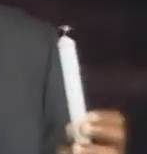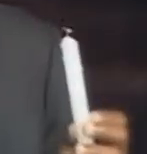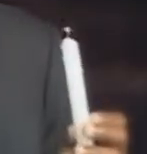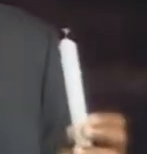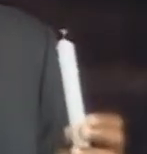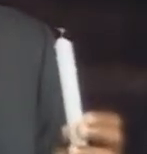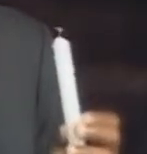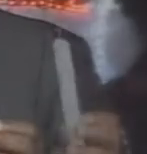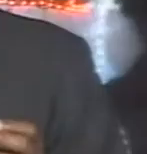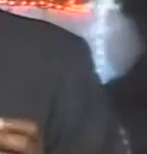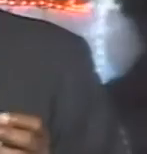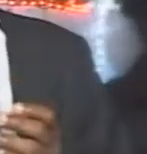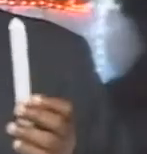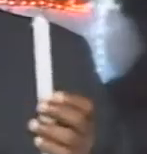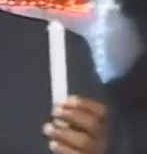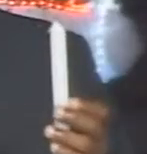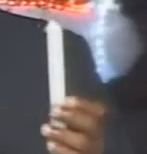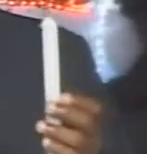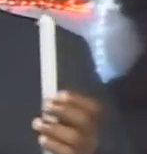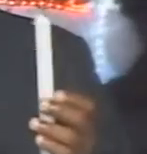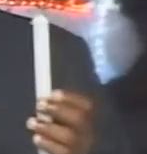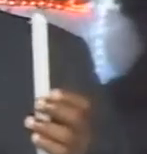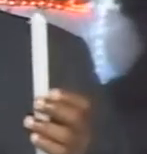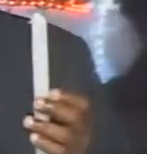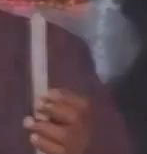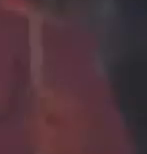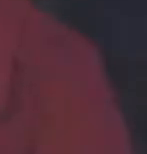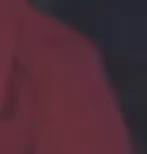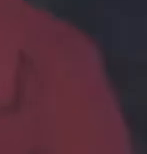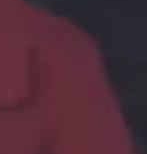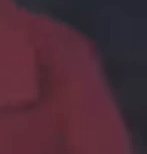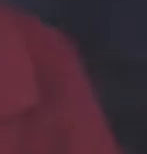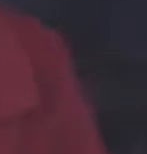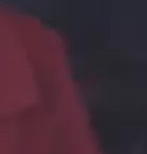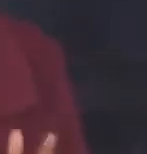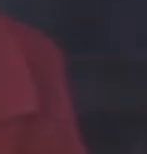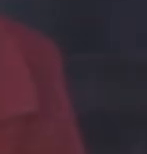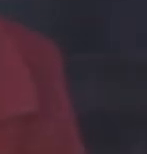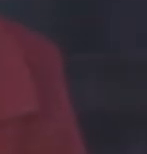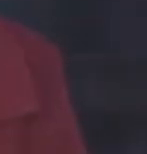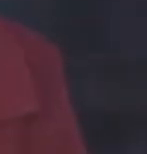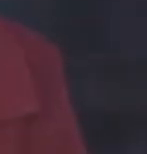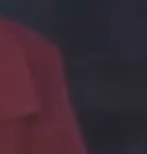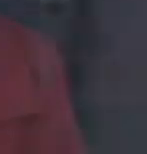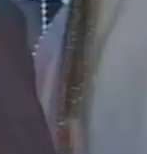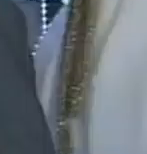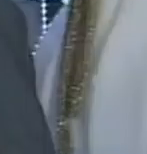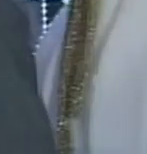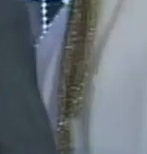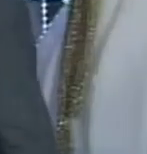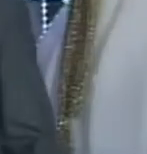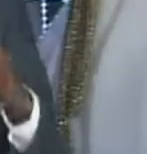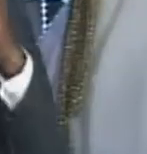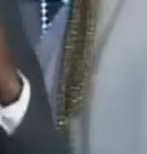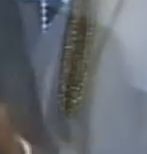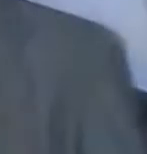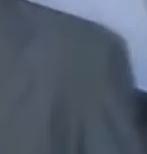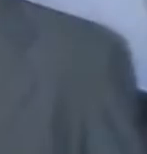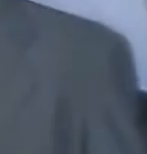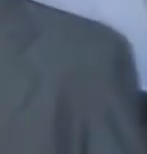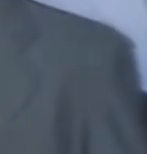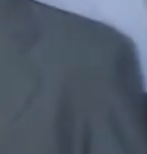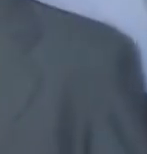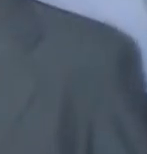Y que la Navidad traiga a cada uno la realización de sus sueños. De sus metas. De